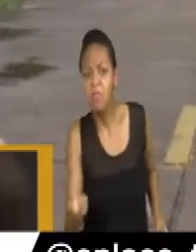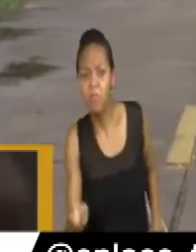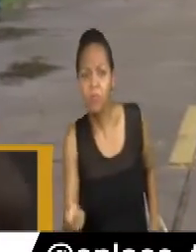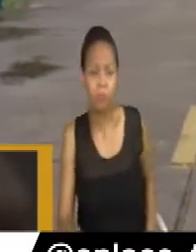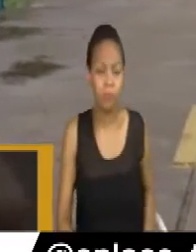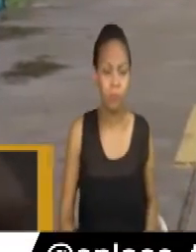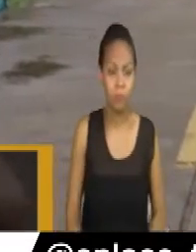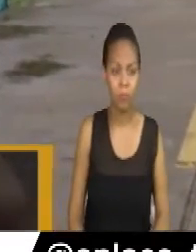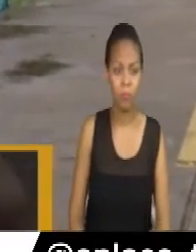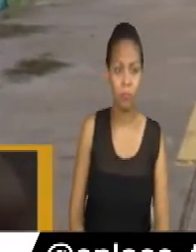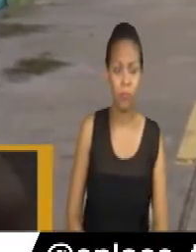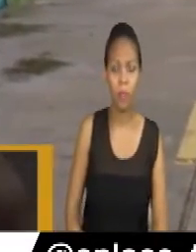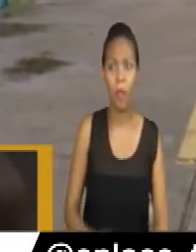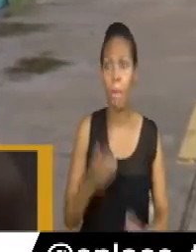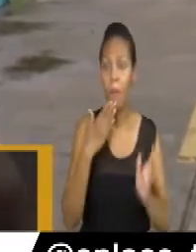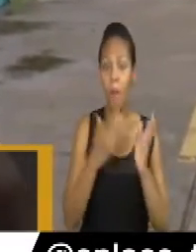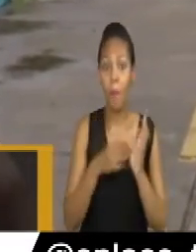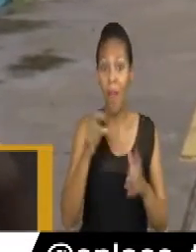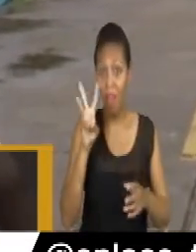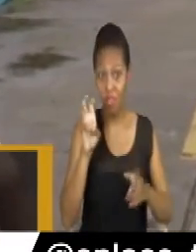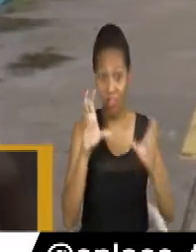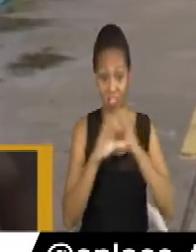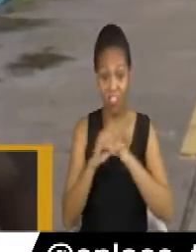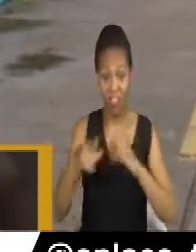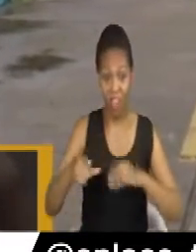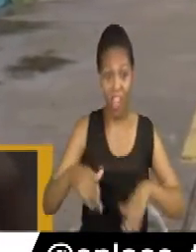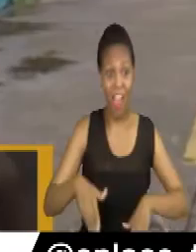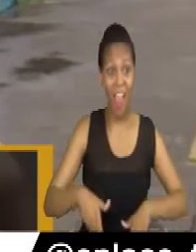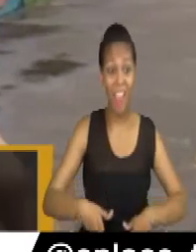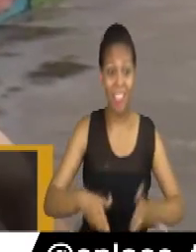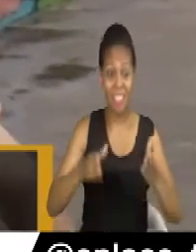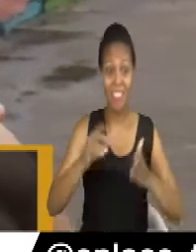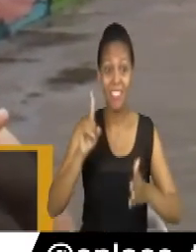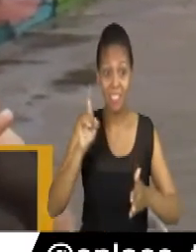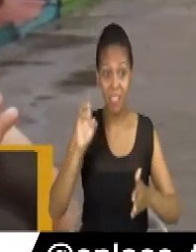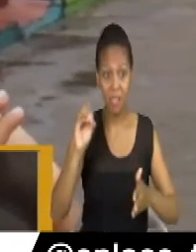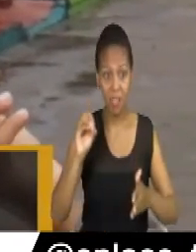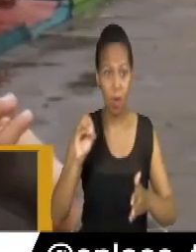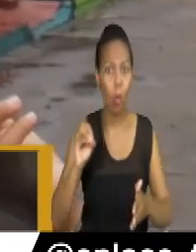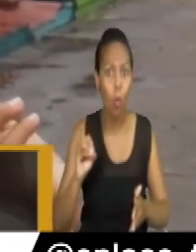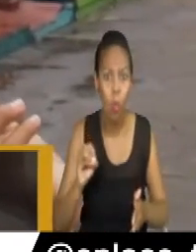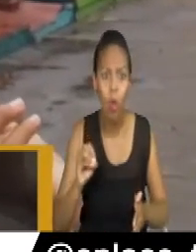noche, en la 60, con carrera 32A, no puede uno cruzar,